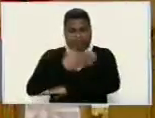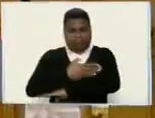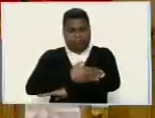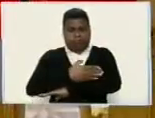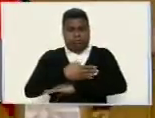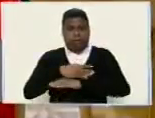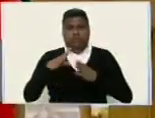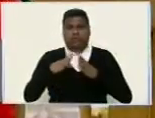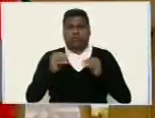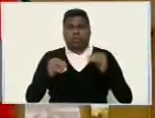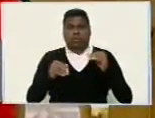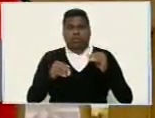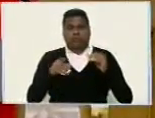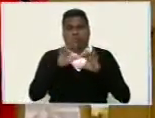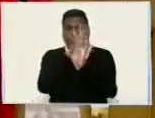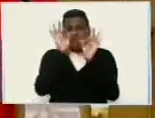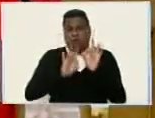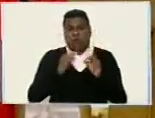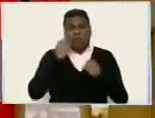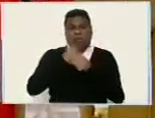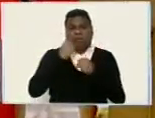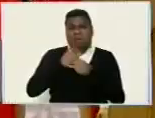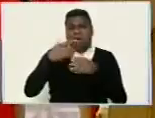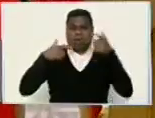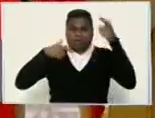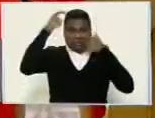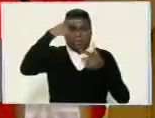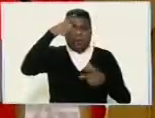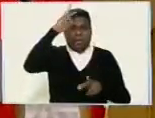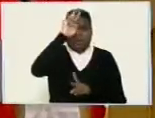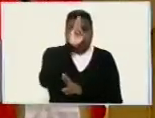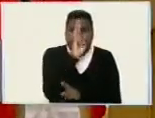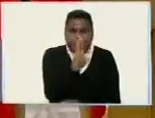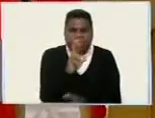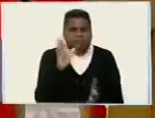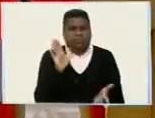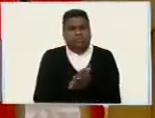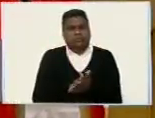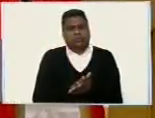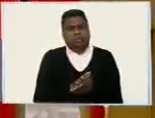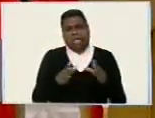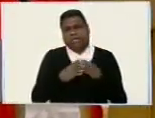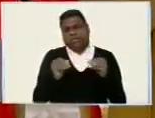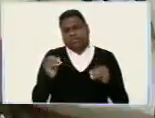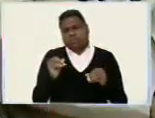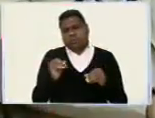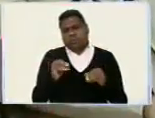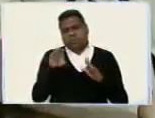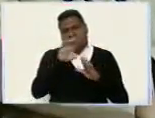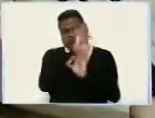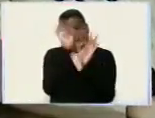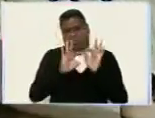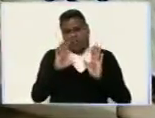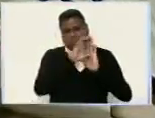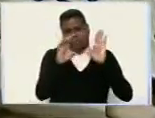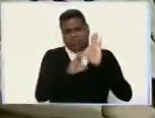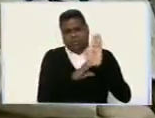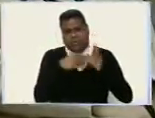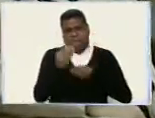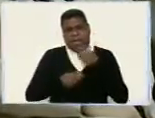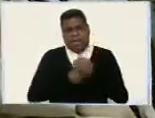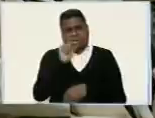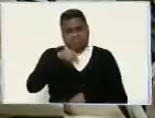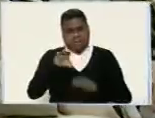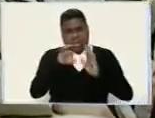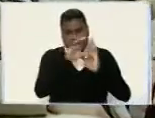esta Asamblea Nacional Constituyente el respeto irrestricto al modelo constitucional establecido en